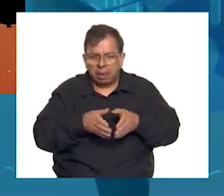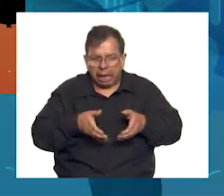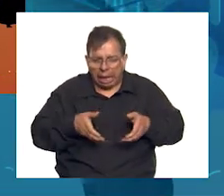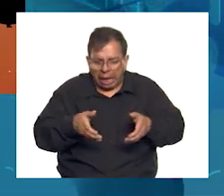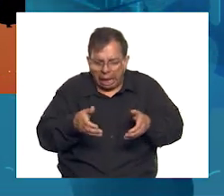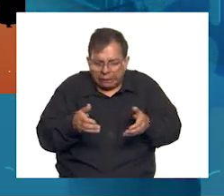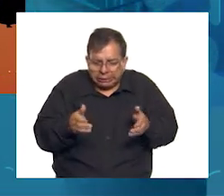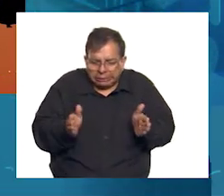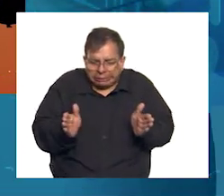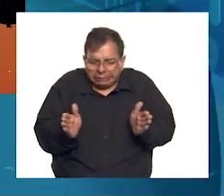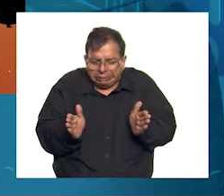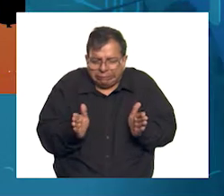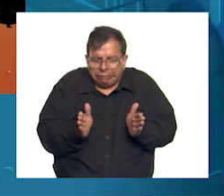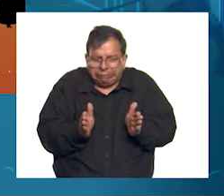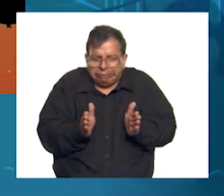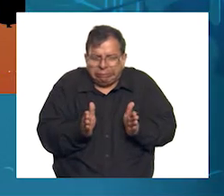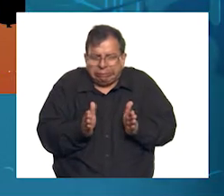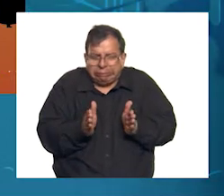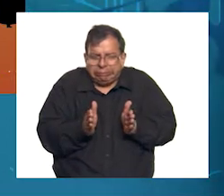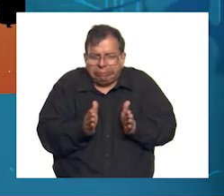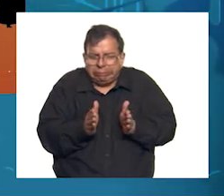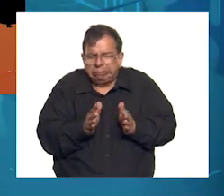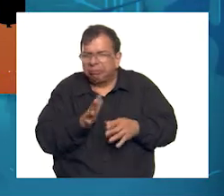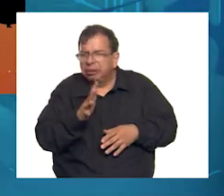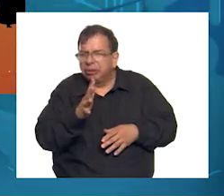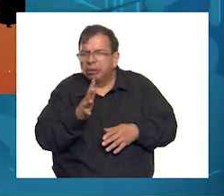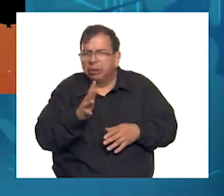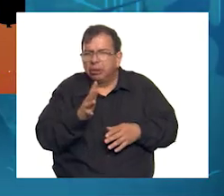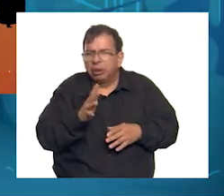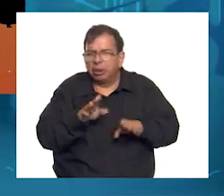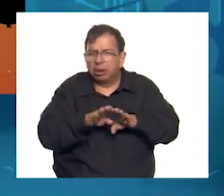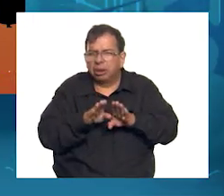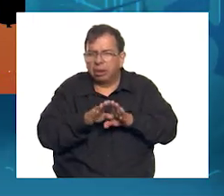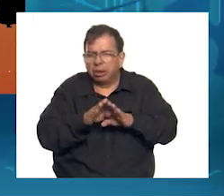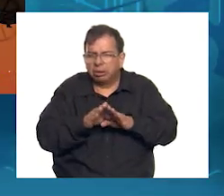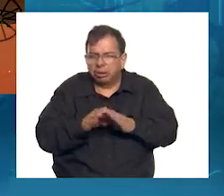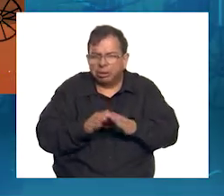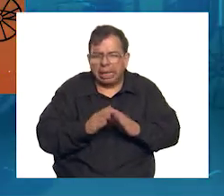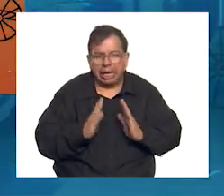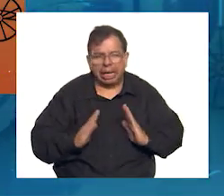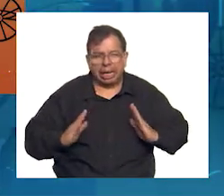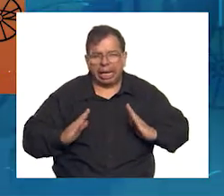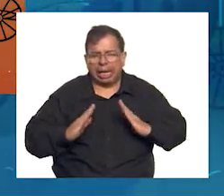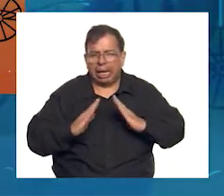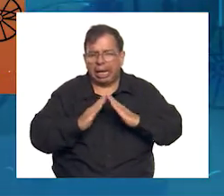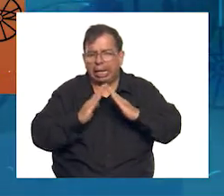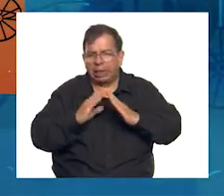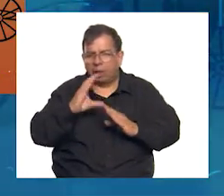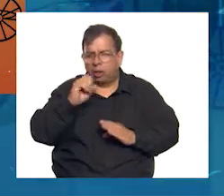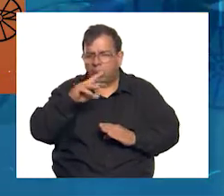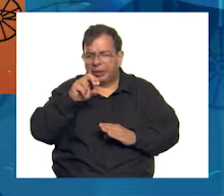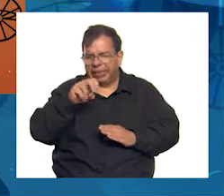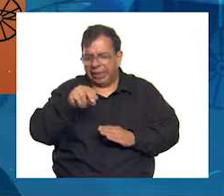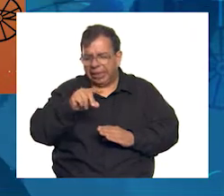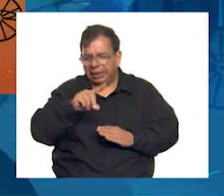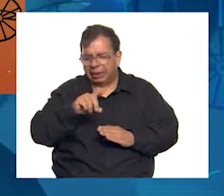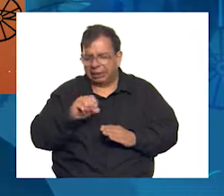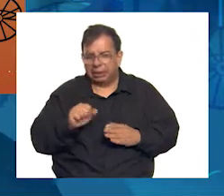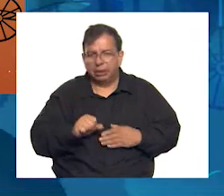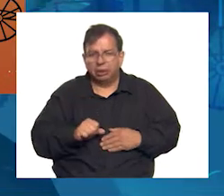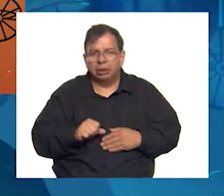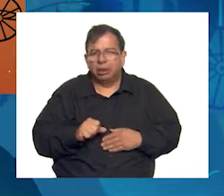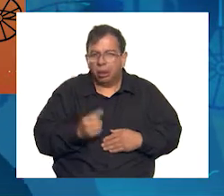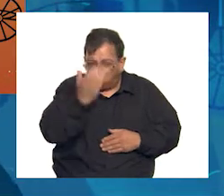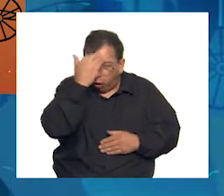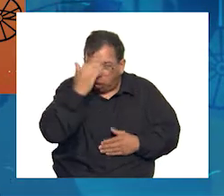y angosta callejuela a la altura del Palacio de la Condesa del Valle de Orizaba. Para quienes conocen